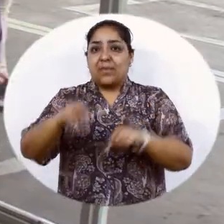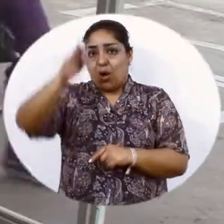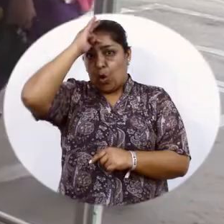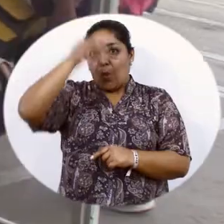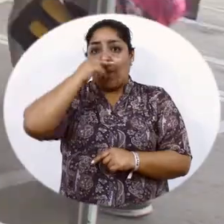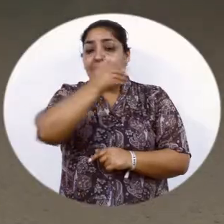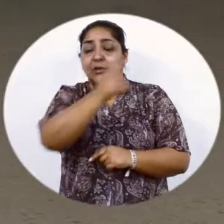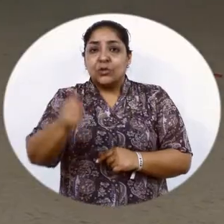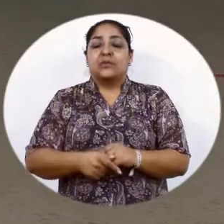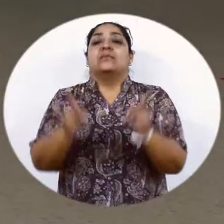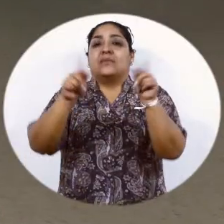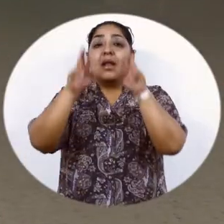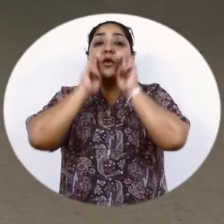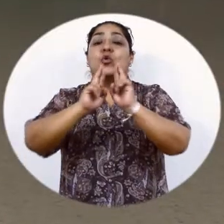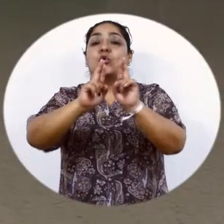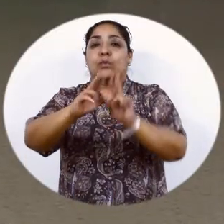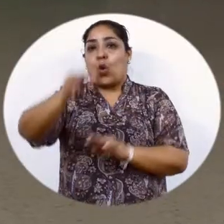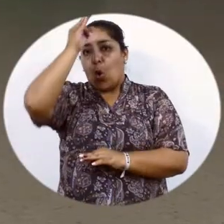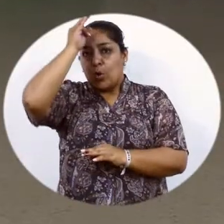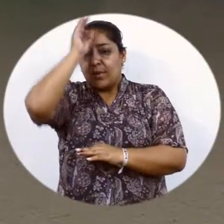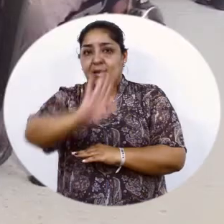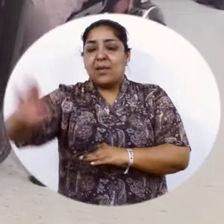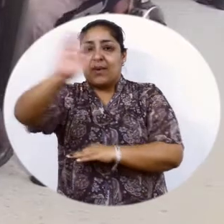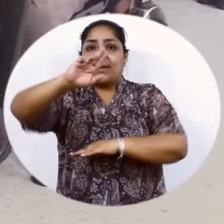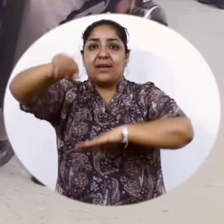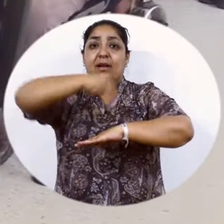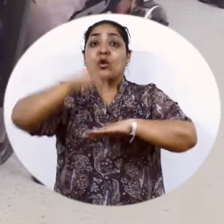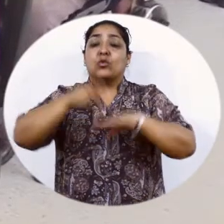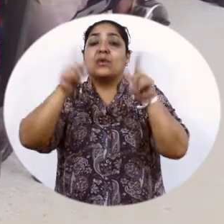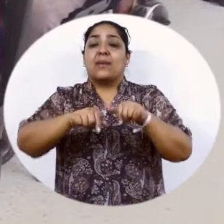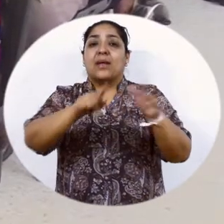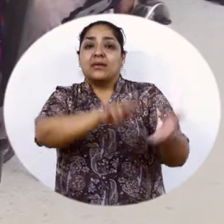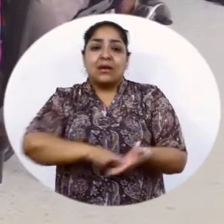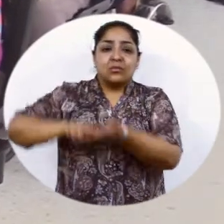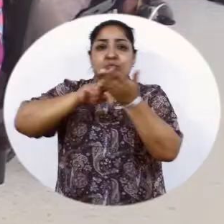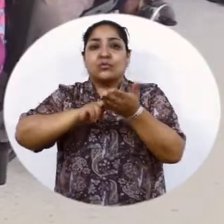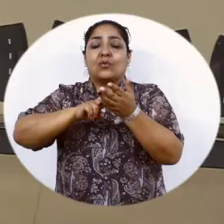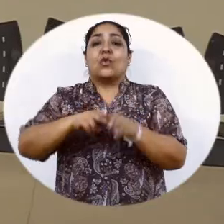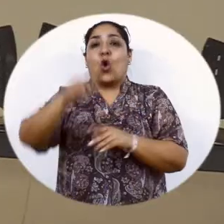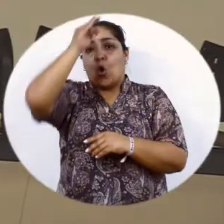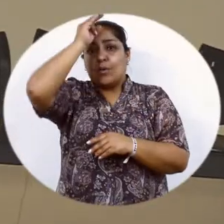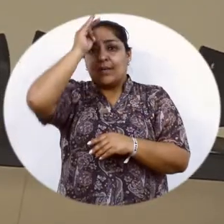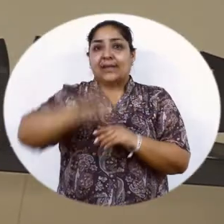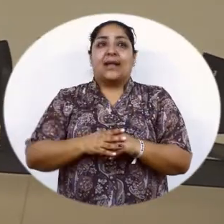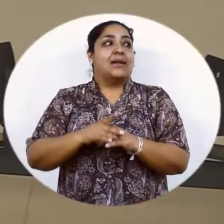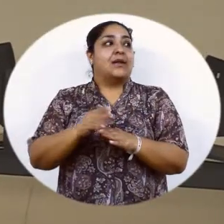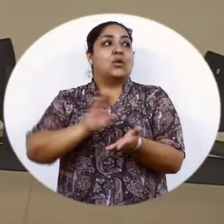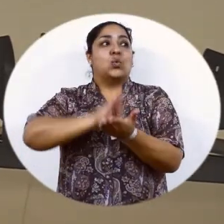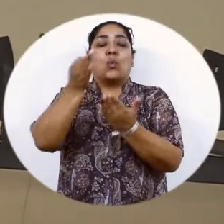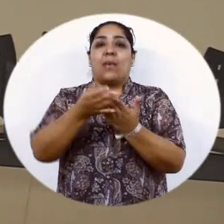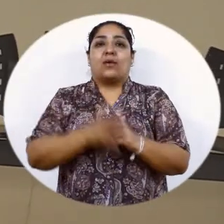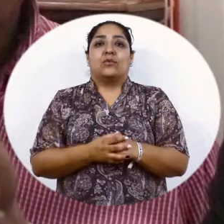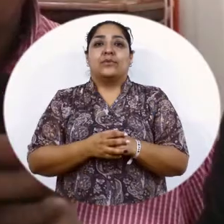ángeles el reconocimiento internacional del hospital universitario departamental de nariño y la recuperación del hospital san andrés de tumaco del